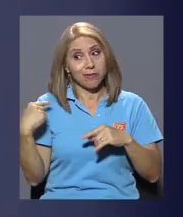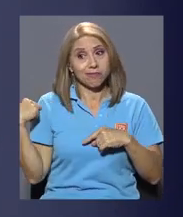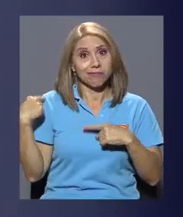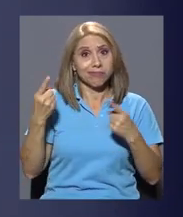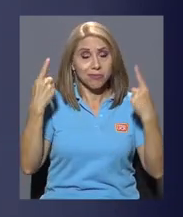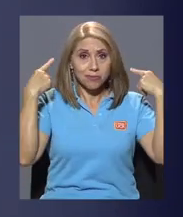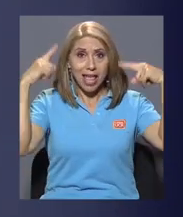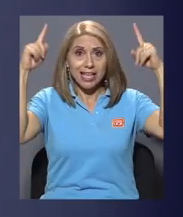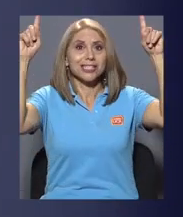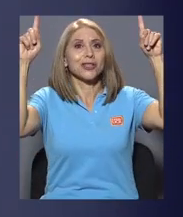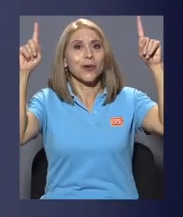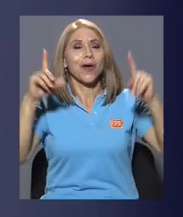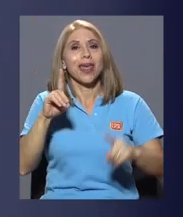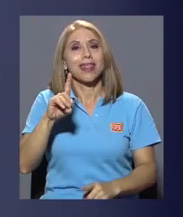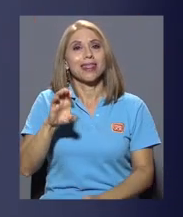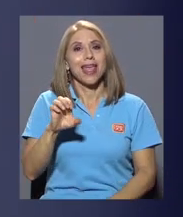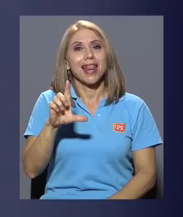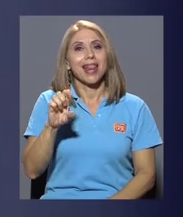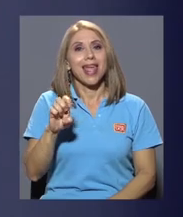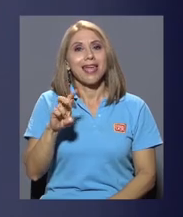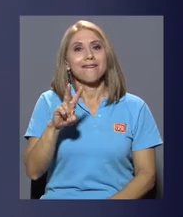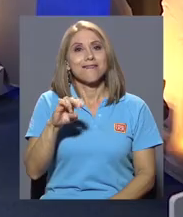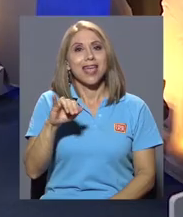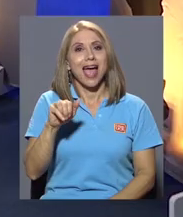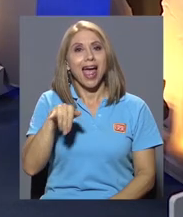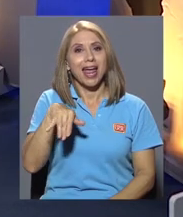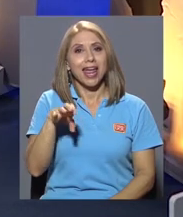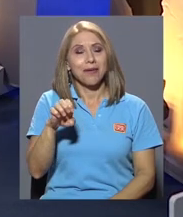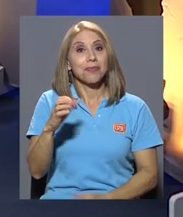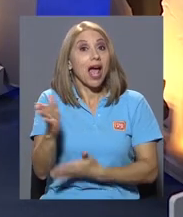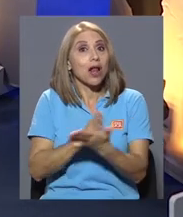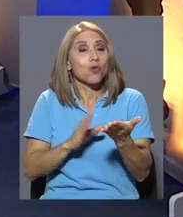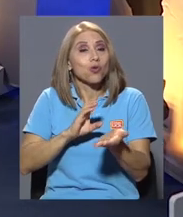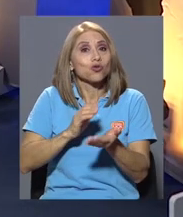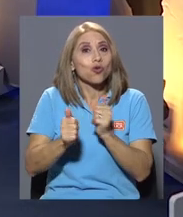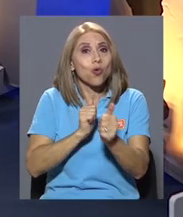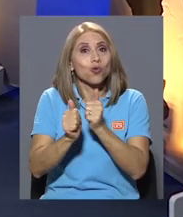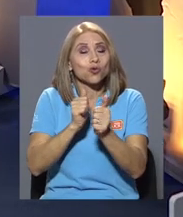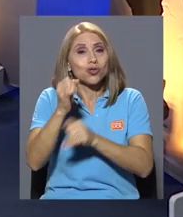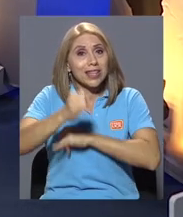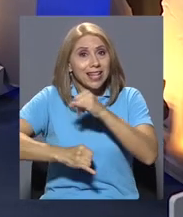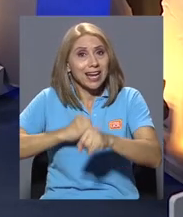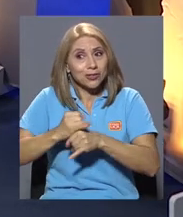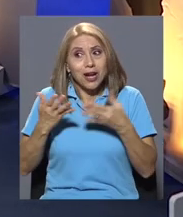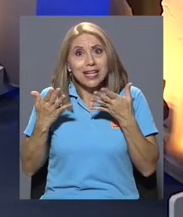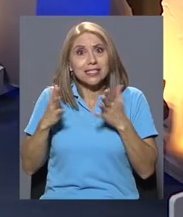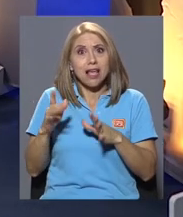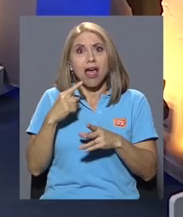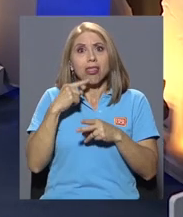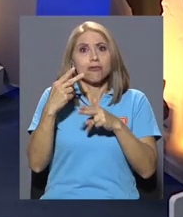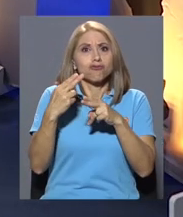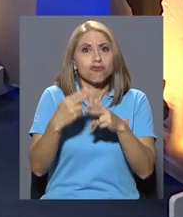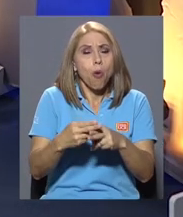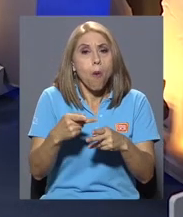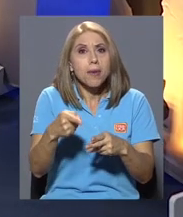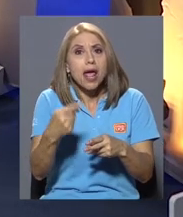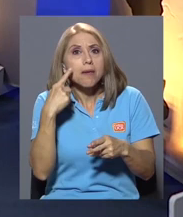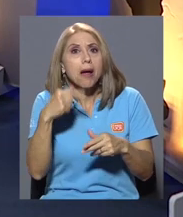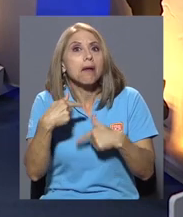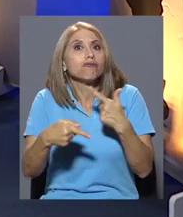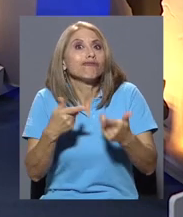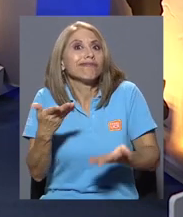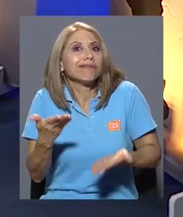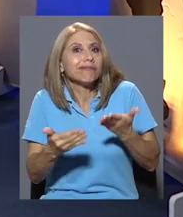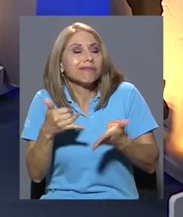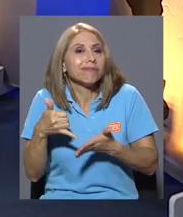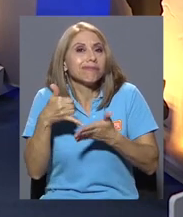éxito que ha tenido de viaje en algunos concursos internacionales donde hemos visto que ha estado nominada a la serie y que ha sido muy bonito